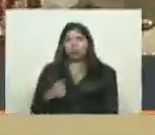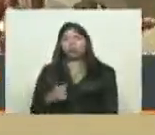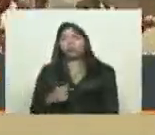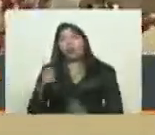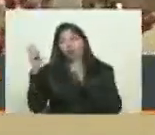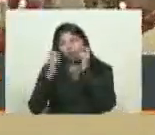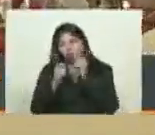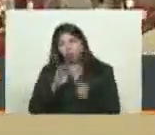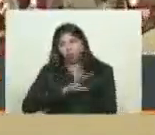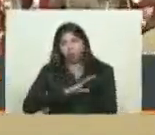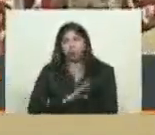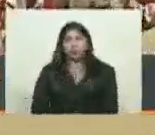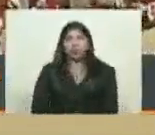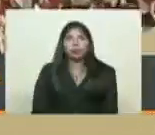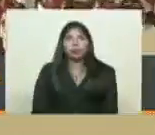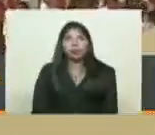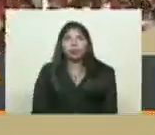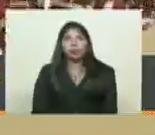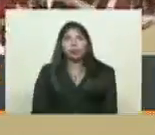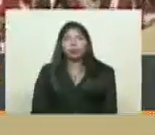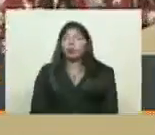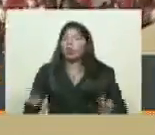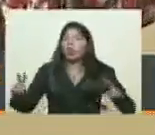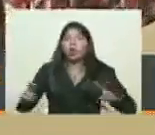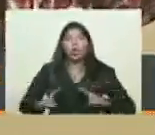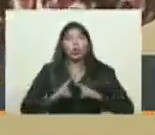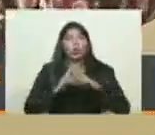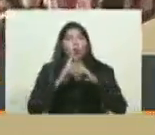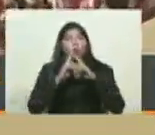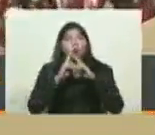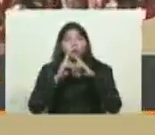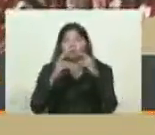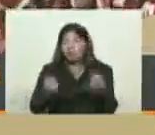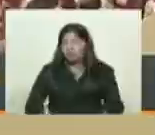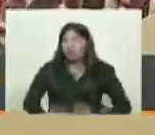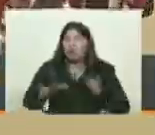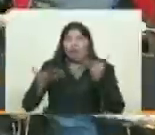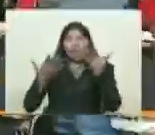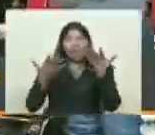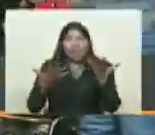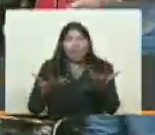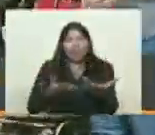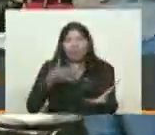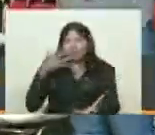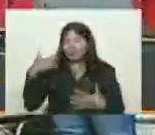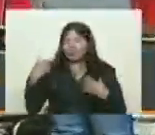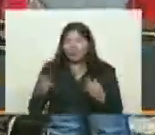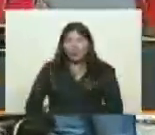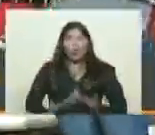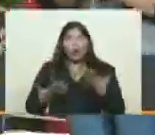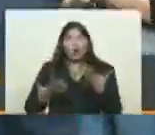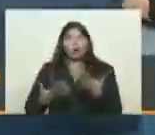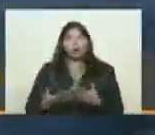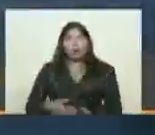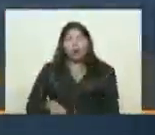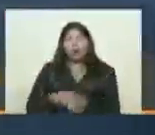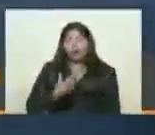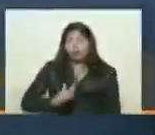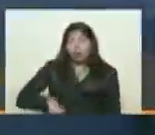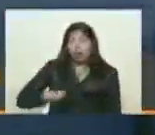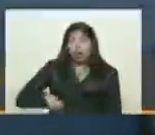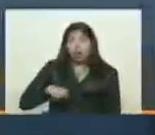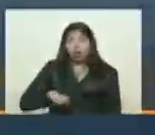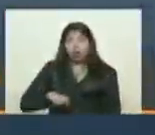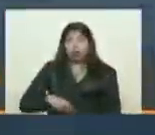revolución bolivariana. Es un encuentro muy efusivo. El mandatario nacional saluda a parte de las